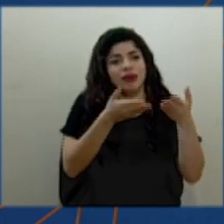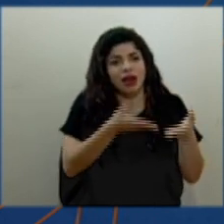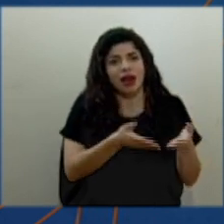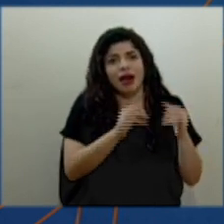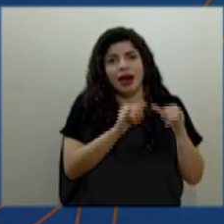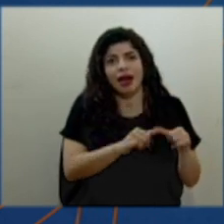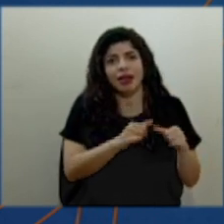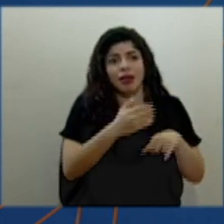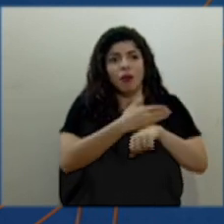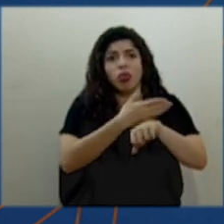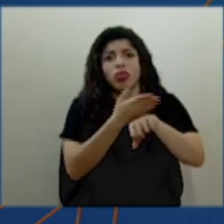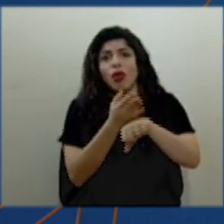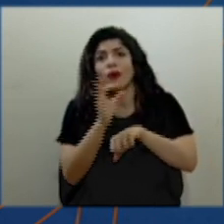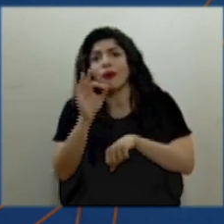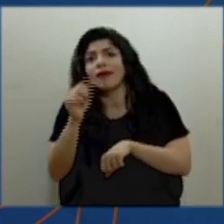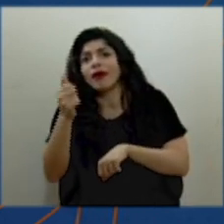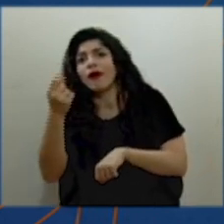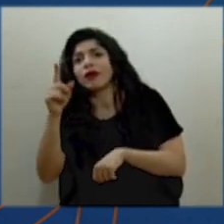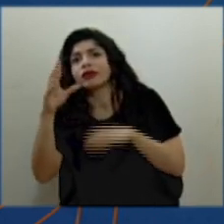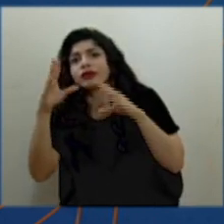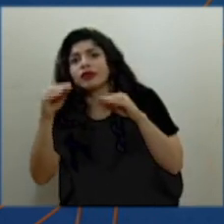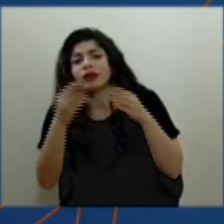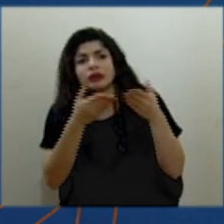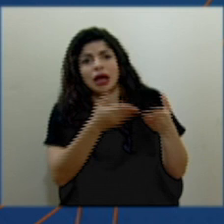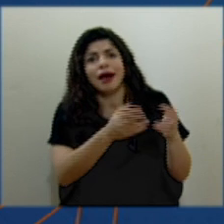incluso después de las 9, 10, 11 de la noche,